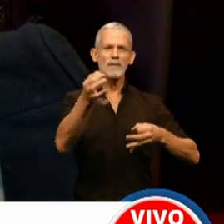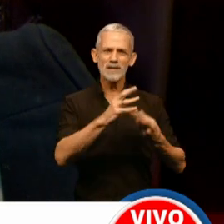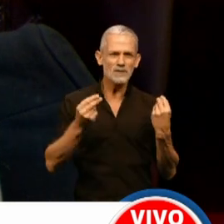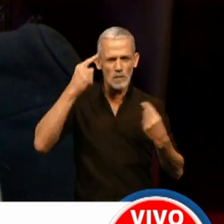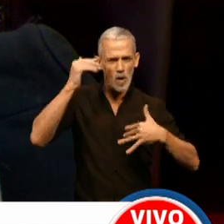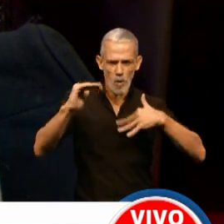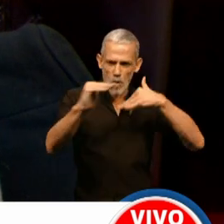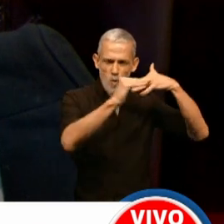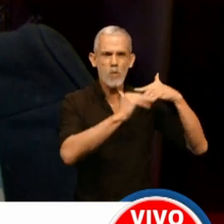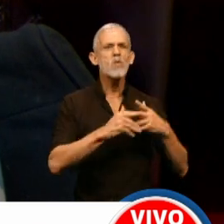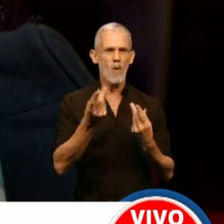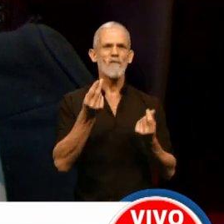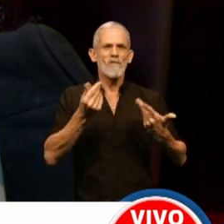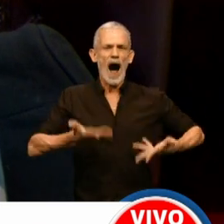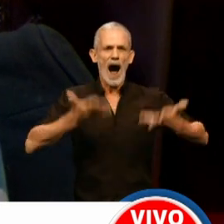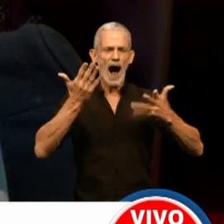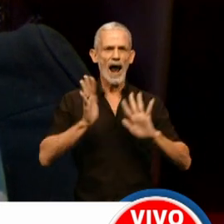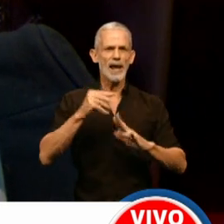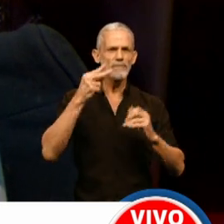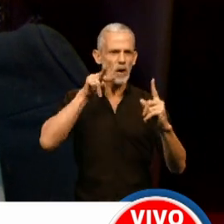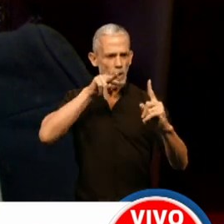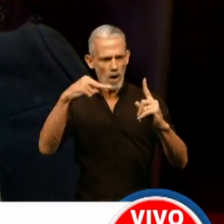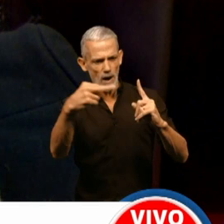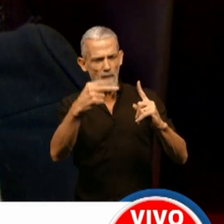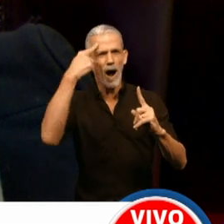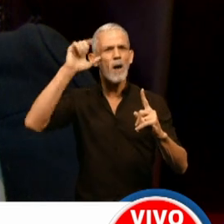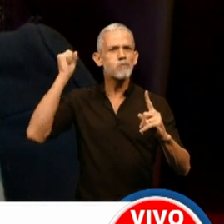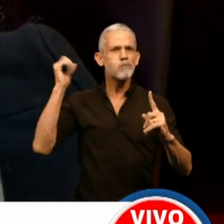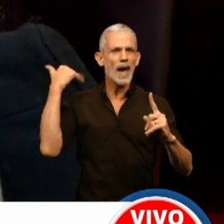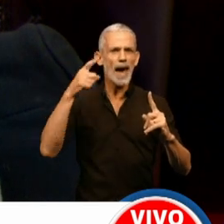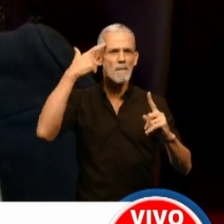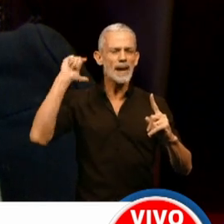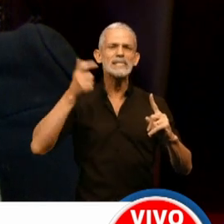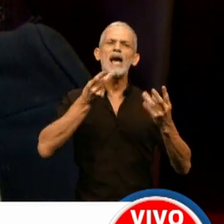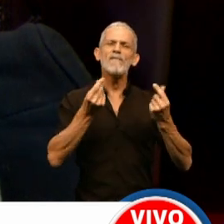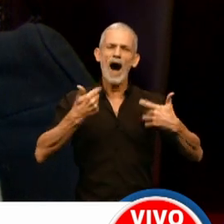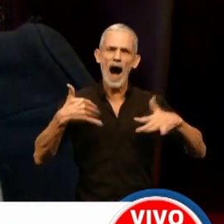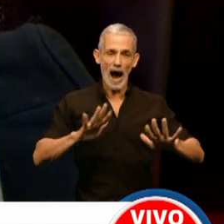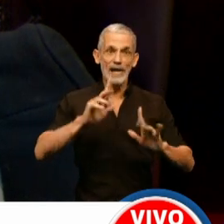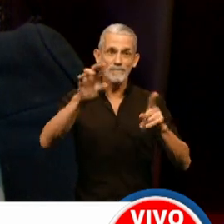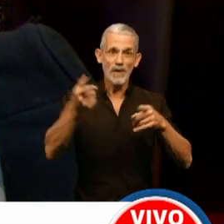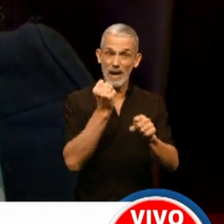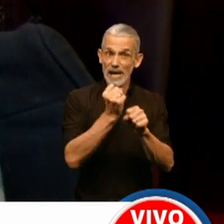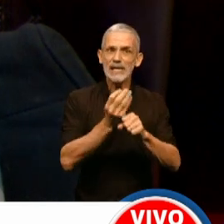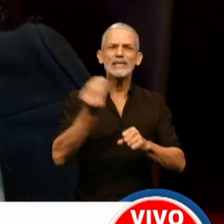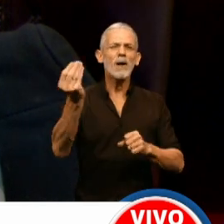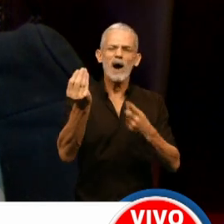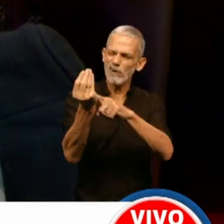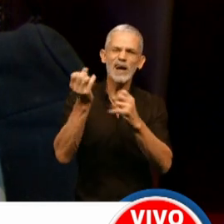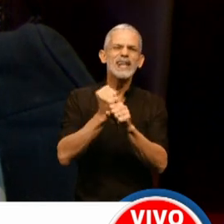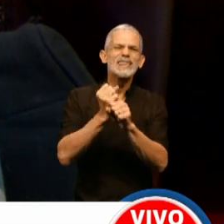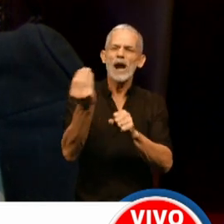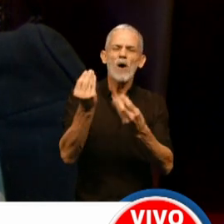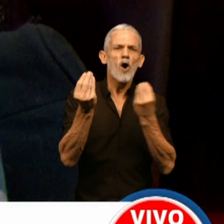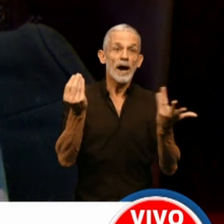construido son los que ponemos en valor su mirada y su experiencia no deberíamos olvidar que el trabajo tiene por definición misma